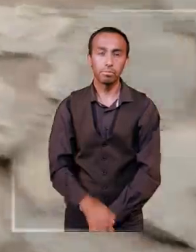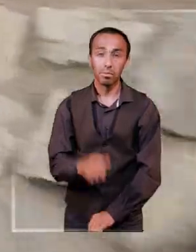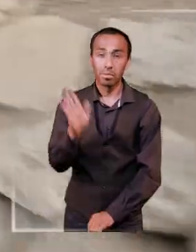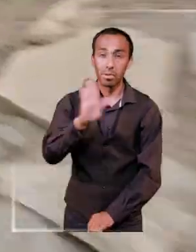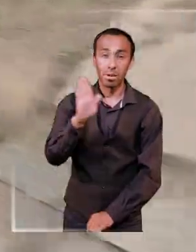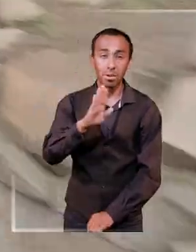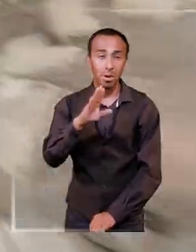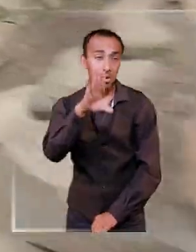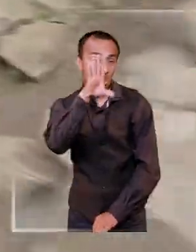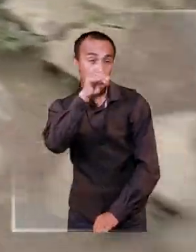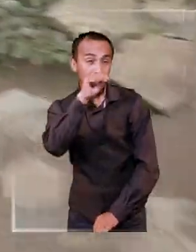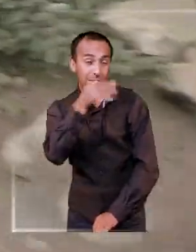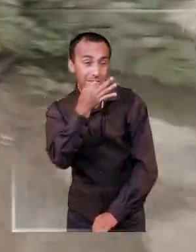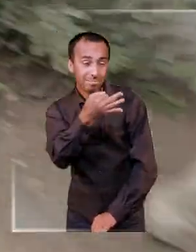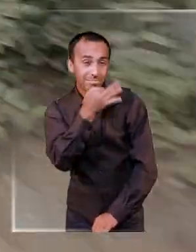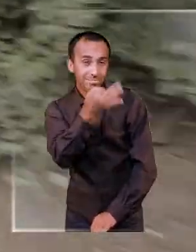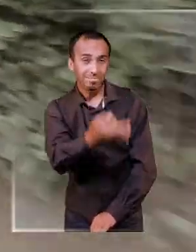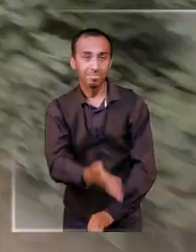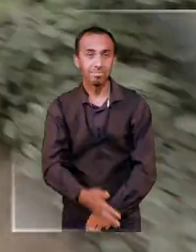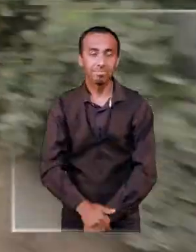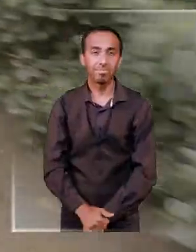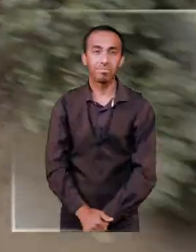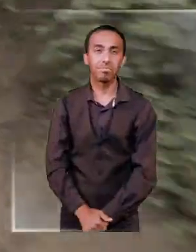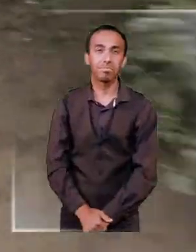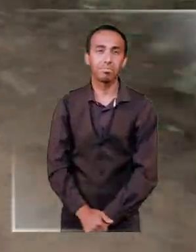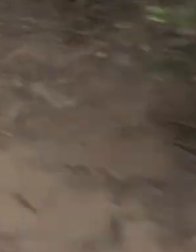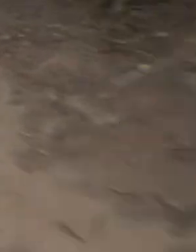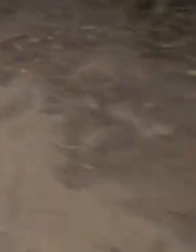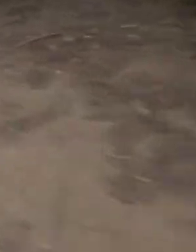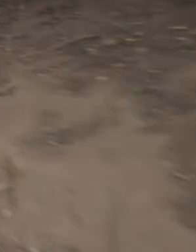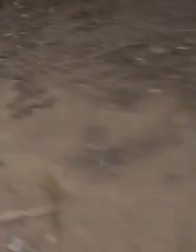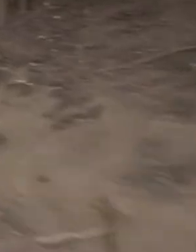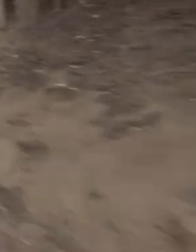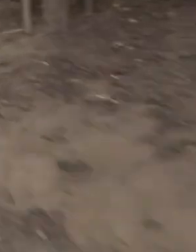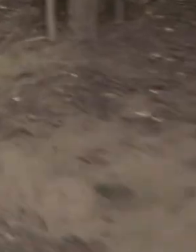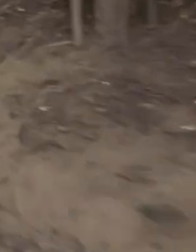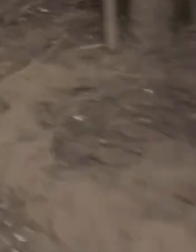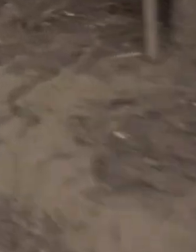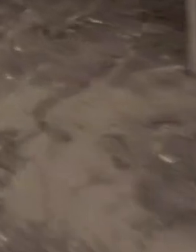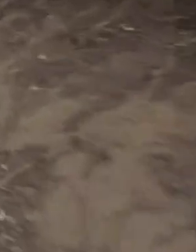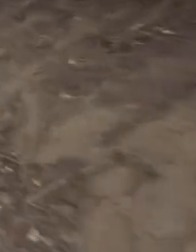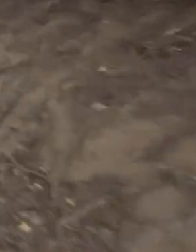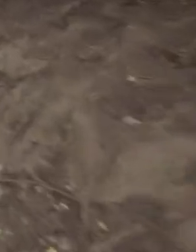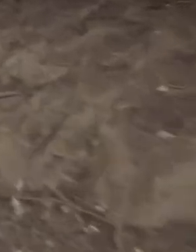rojo? Siguen su aventura por el jardín botánico. Recogen ramas, saludan a los patos.